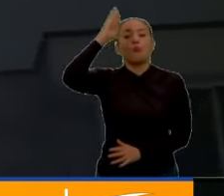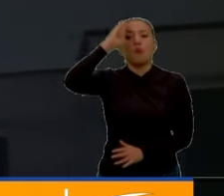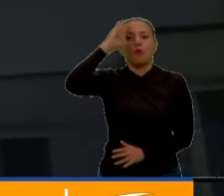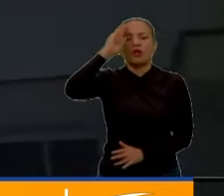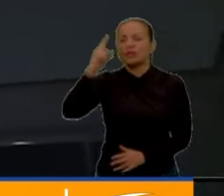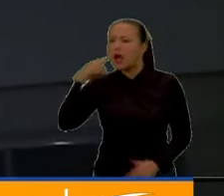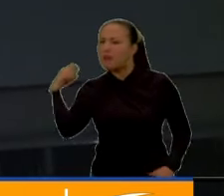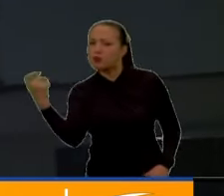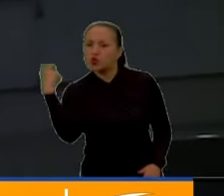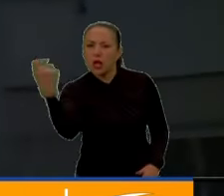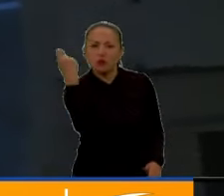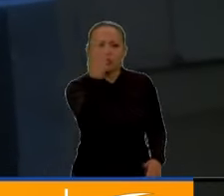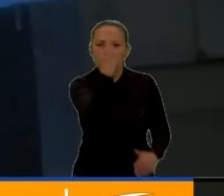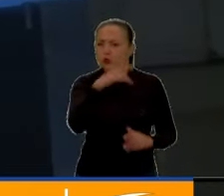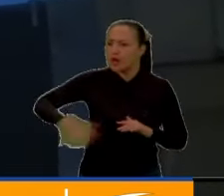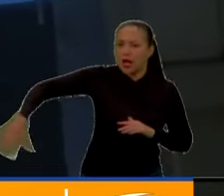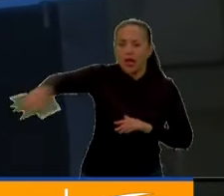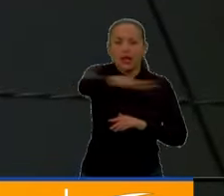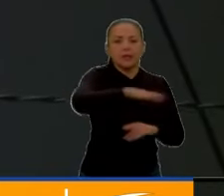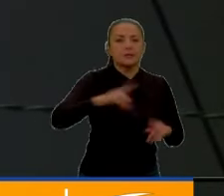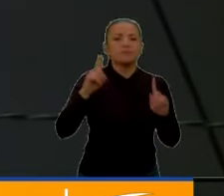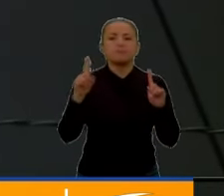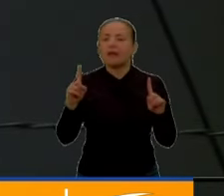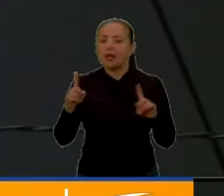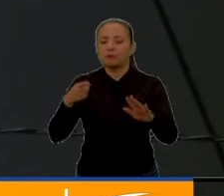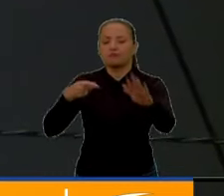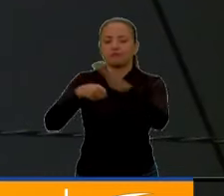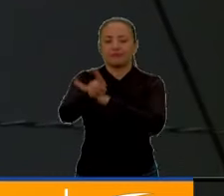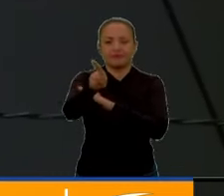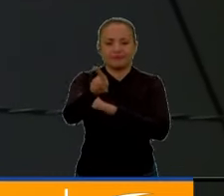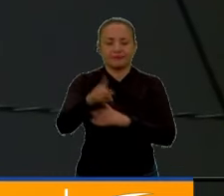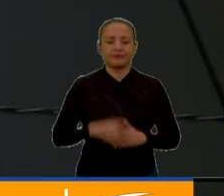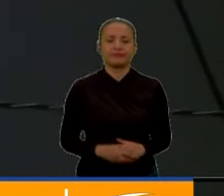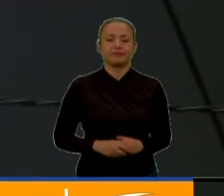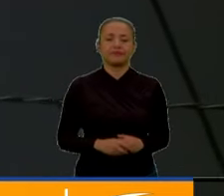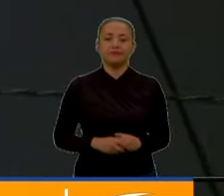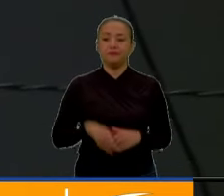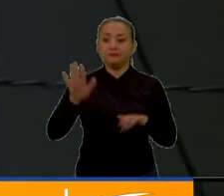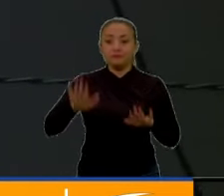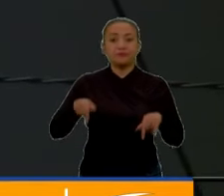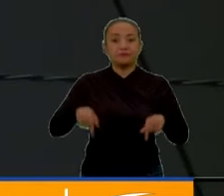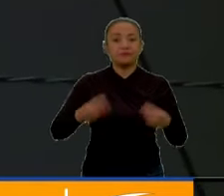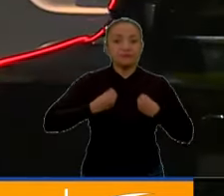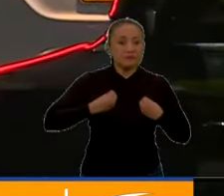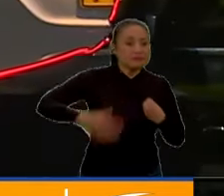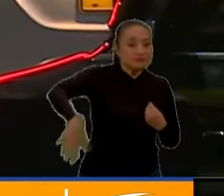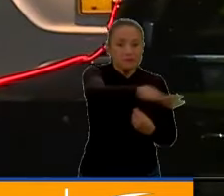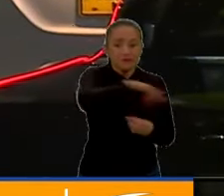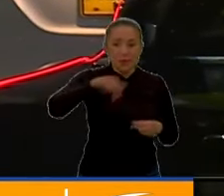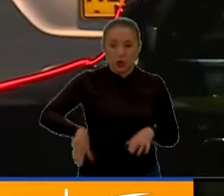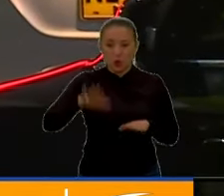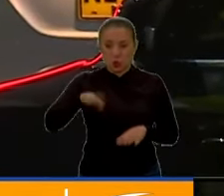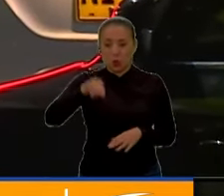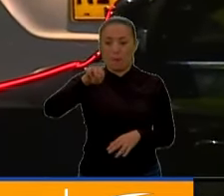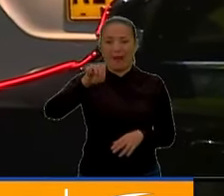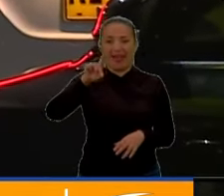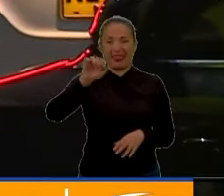a los ladrones por todas partes, pero al final se escaparon. Los habitantes de este sector de Bogotá